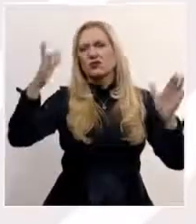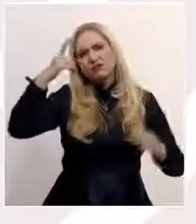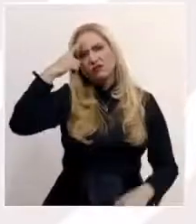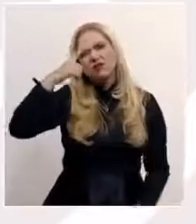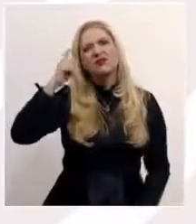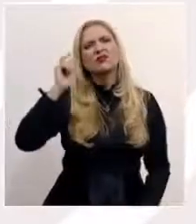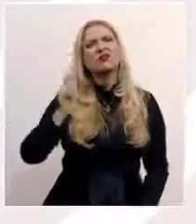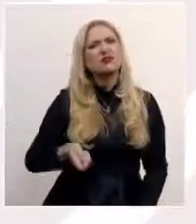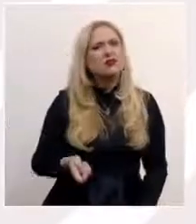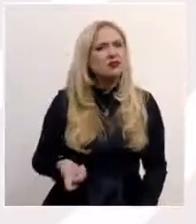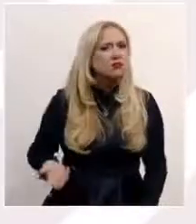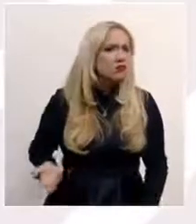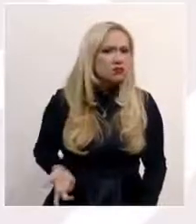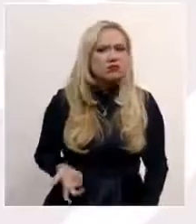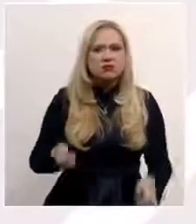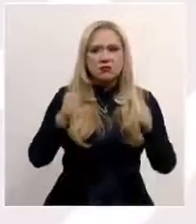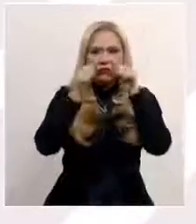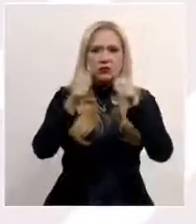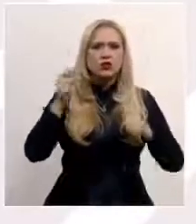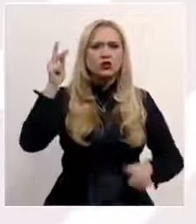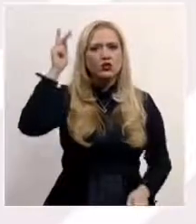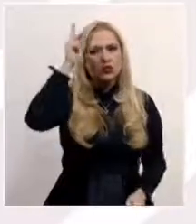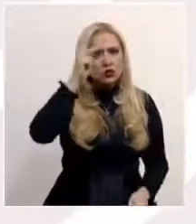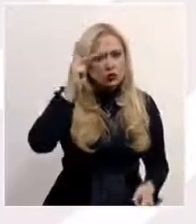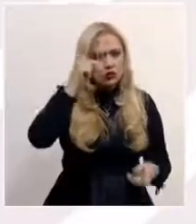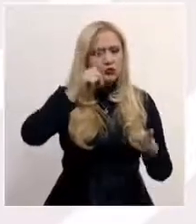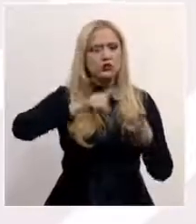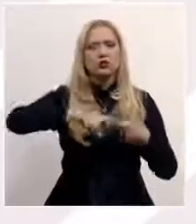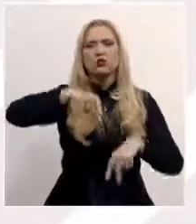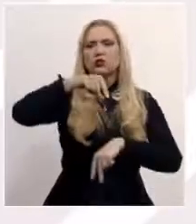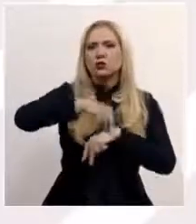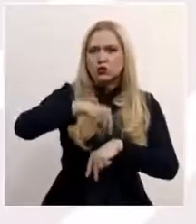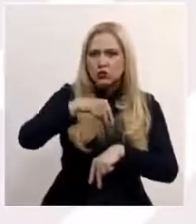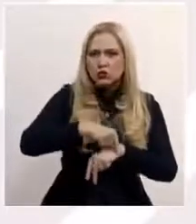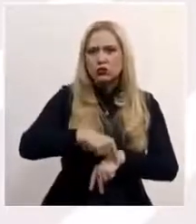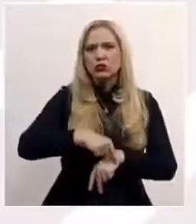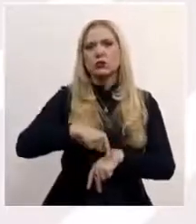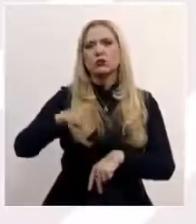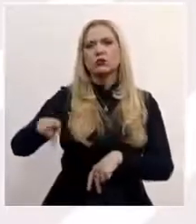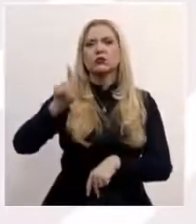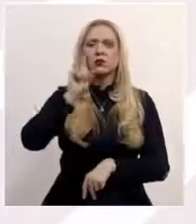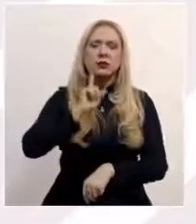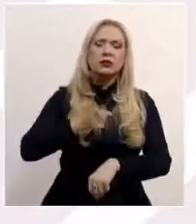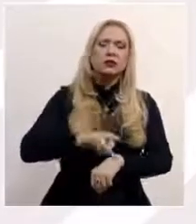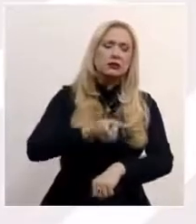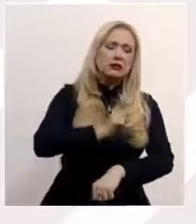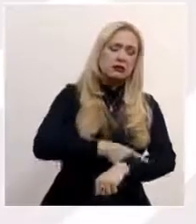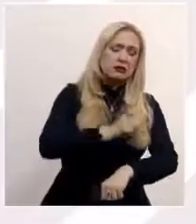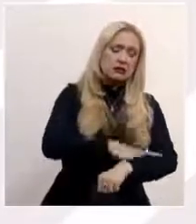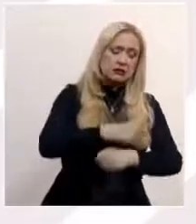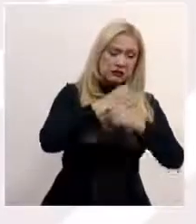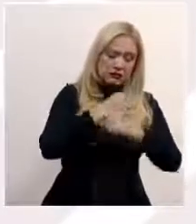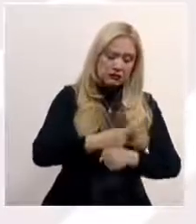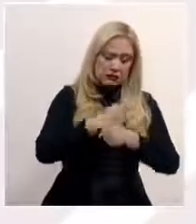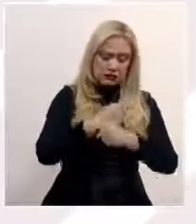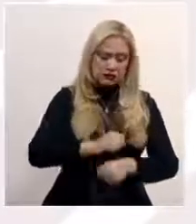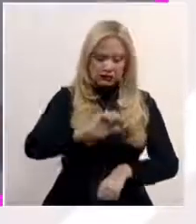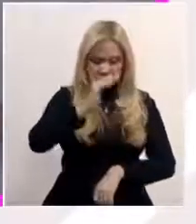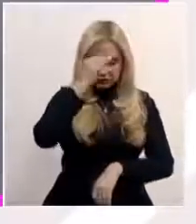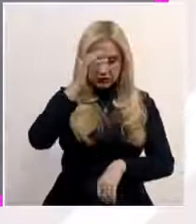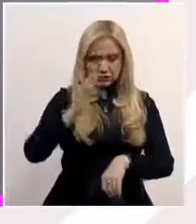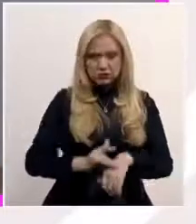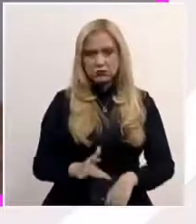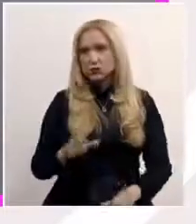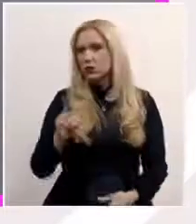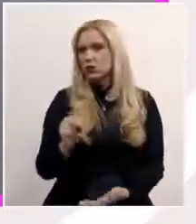a atención psicológica, atención médica por lo que han sufrido, por lo que han padecido, que no se